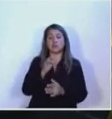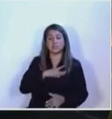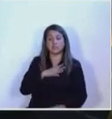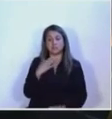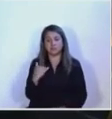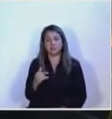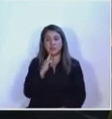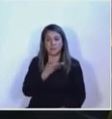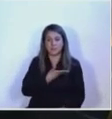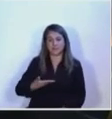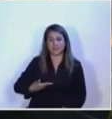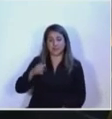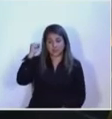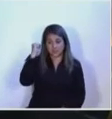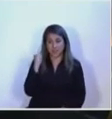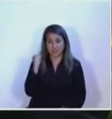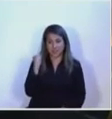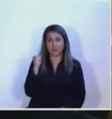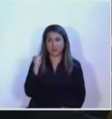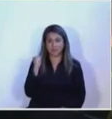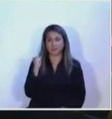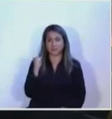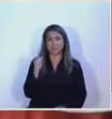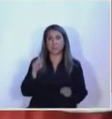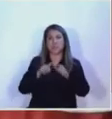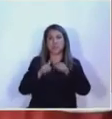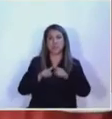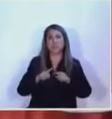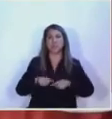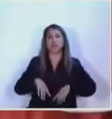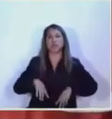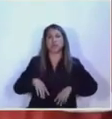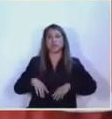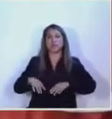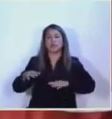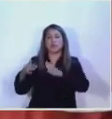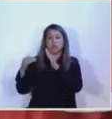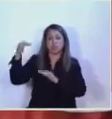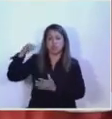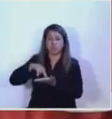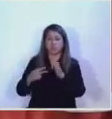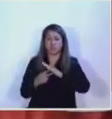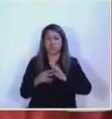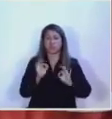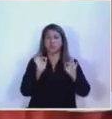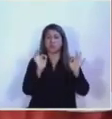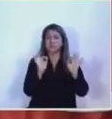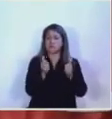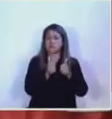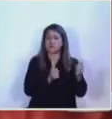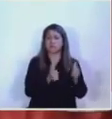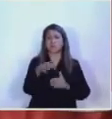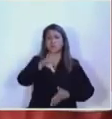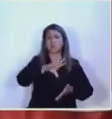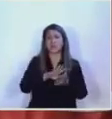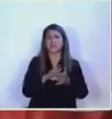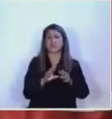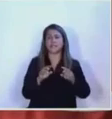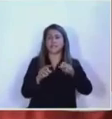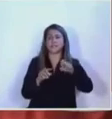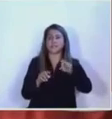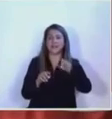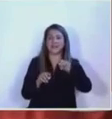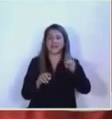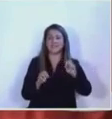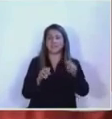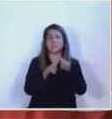por el presidente Piñera como un oasis en medio de tanta desestabilización social y política en el continente y en